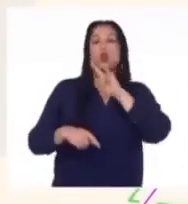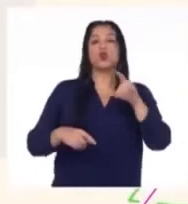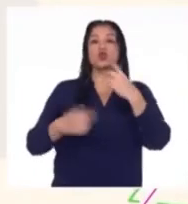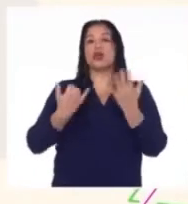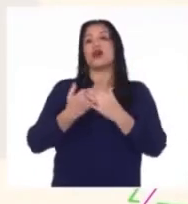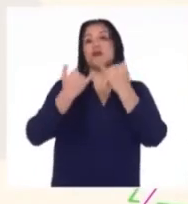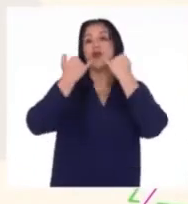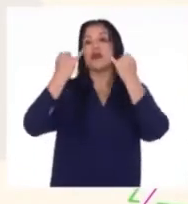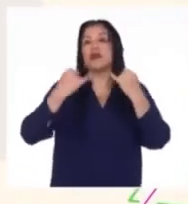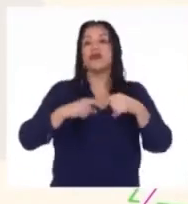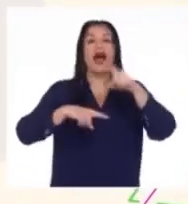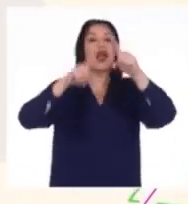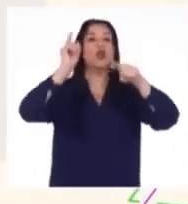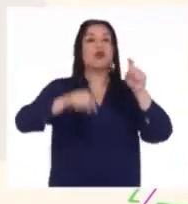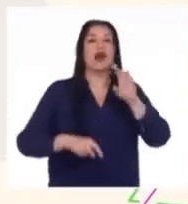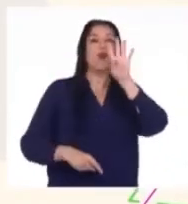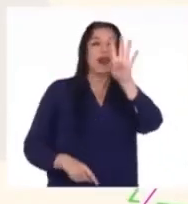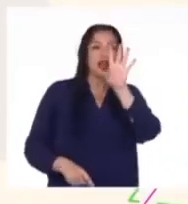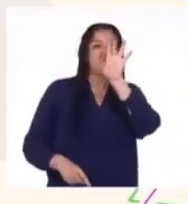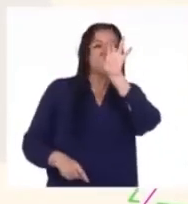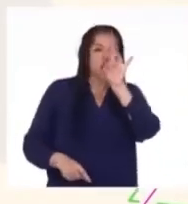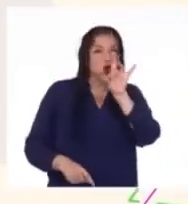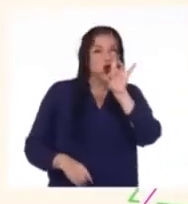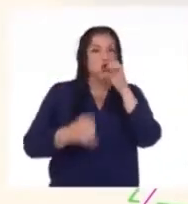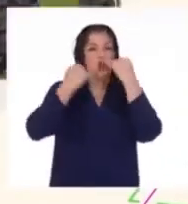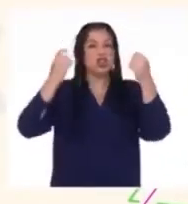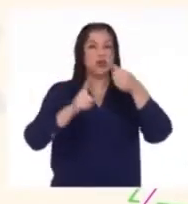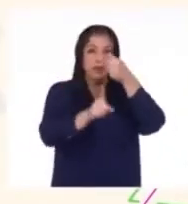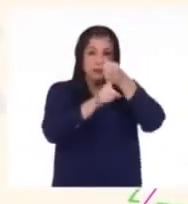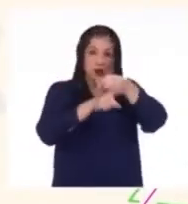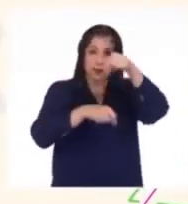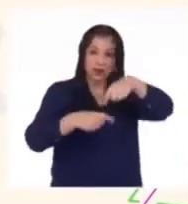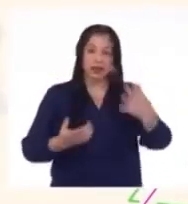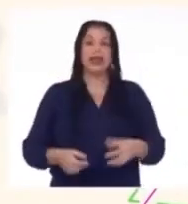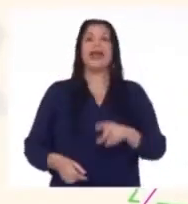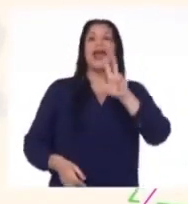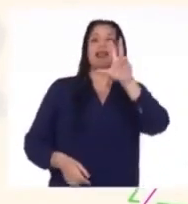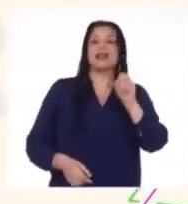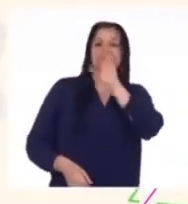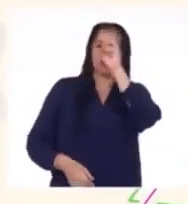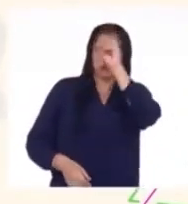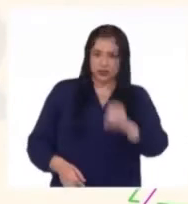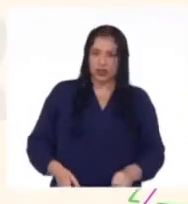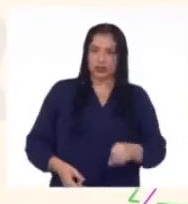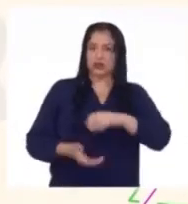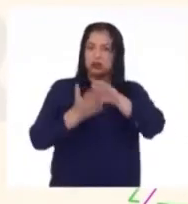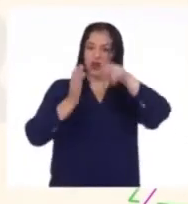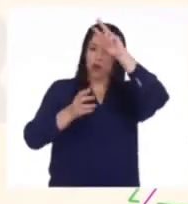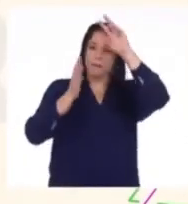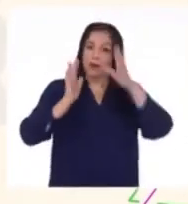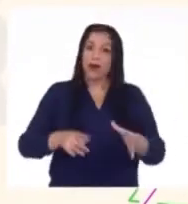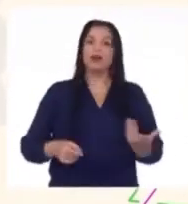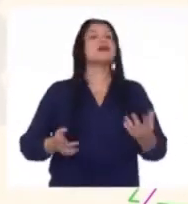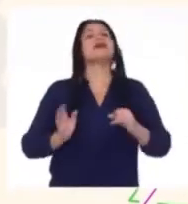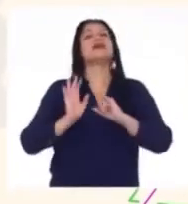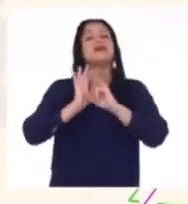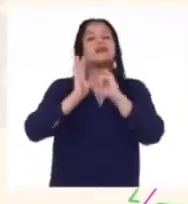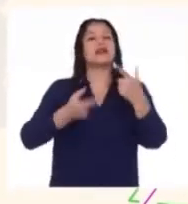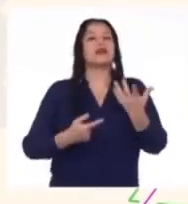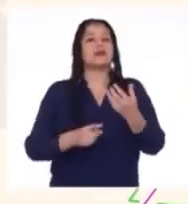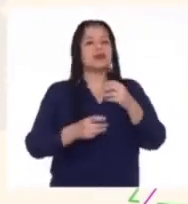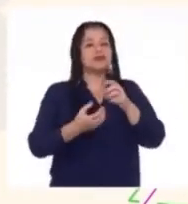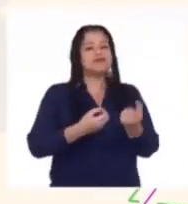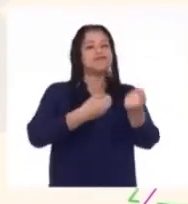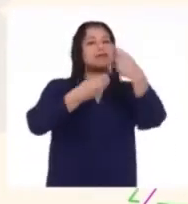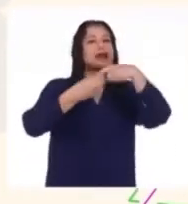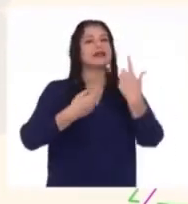materna alguna de las 48 lenguas originarias? El 30% de la población peruana se identifica como parte de uno de